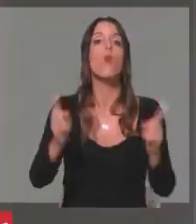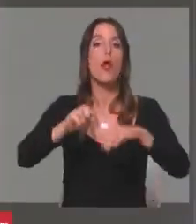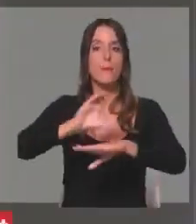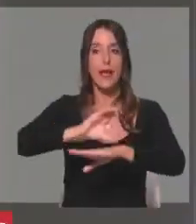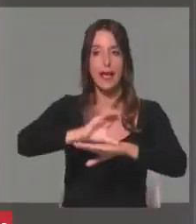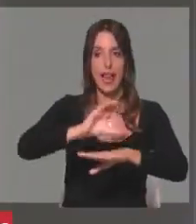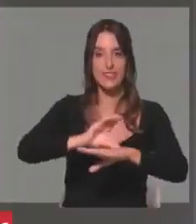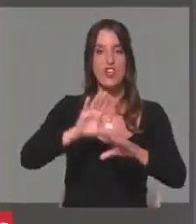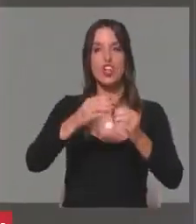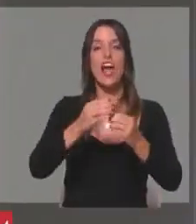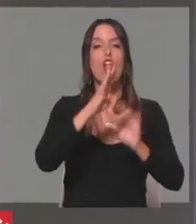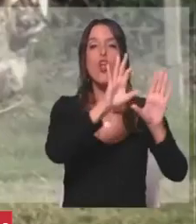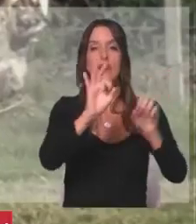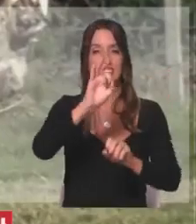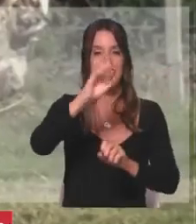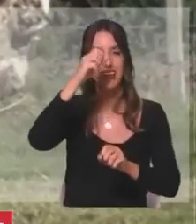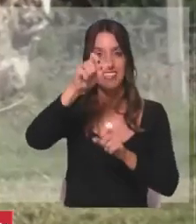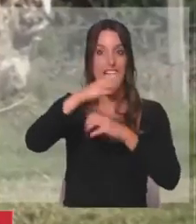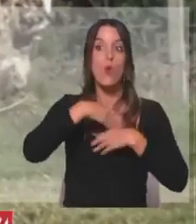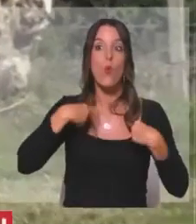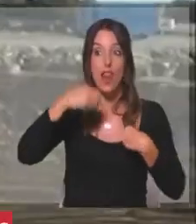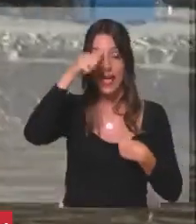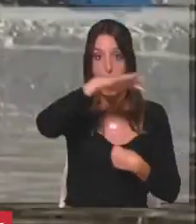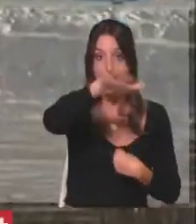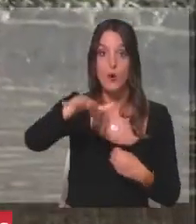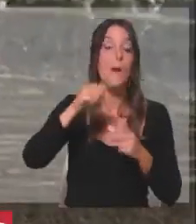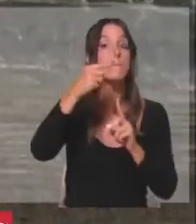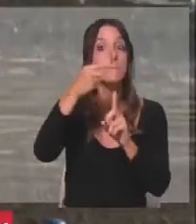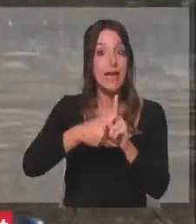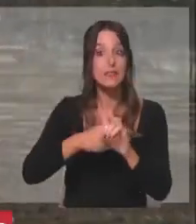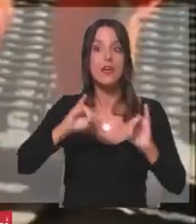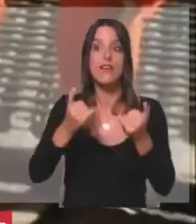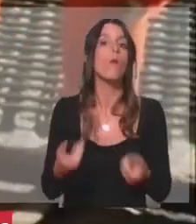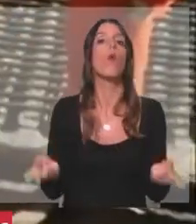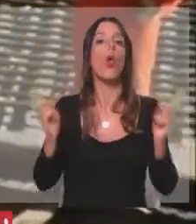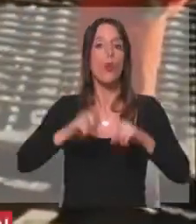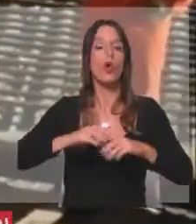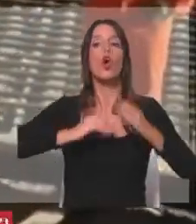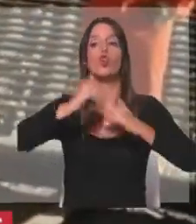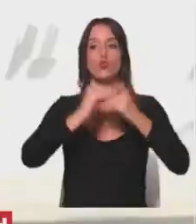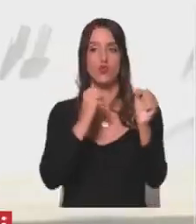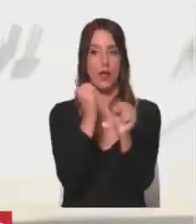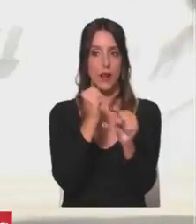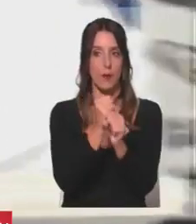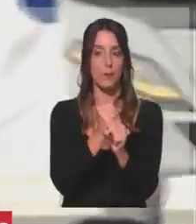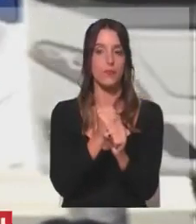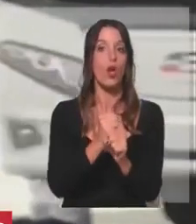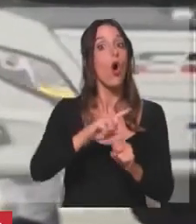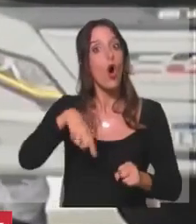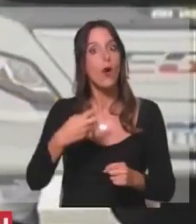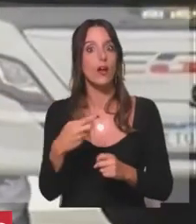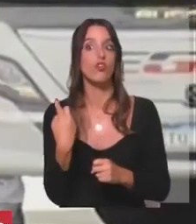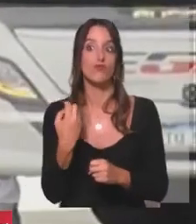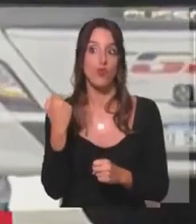en más de 900 escuelas rurales. El 13 de ese mismo mes reinició la actividad laboral el sector de la construcción. Otro hito de este año